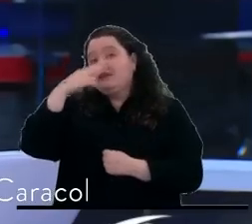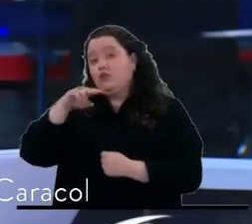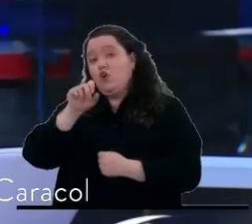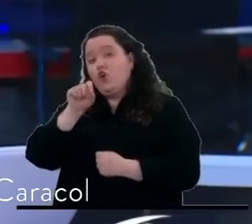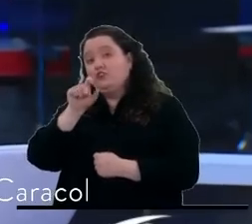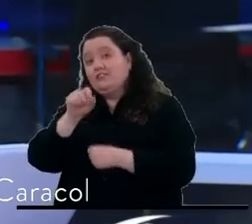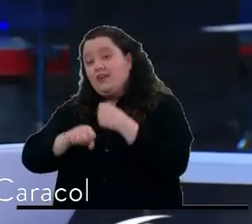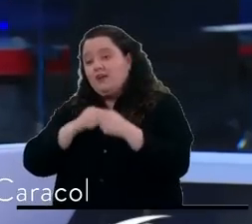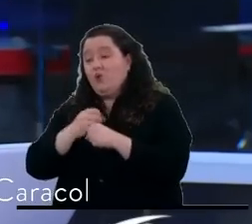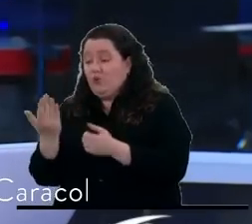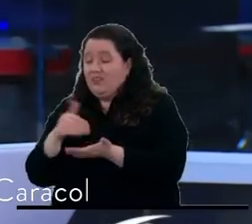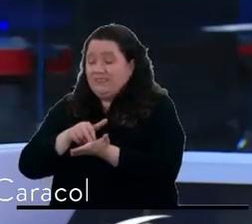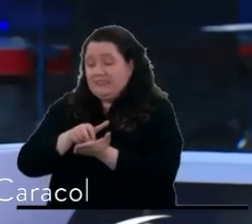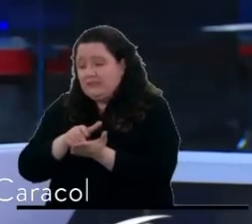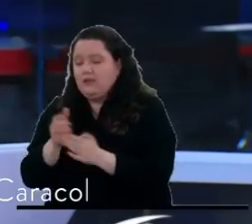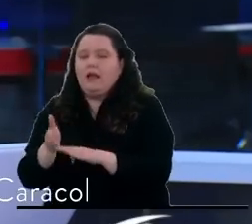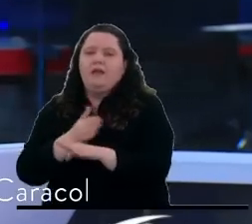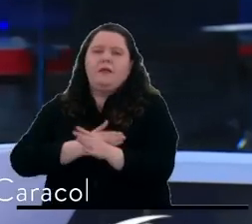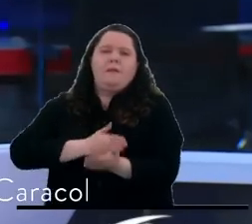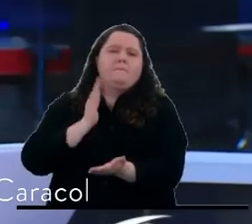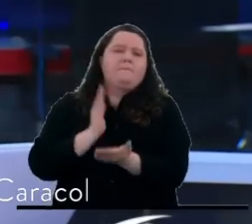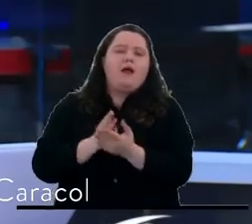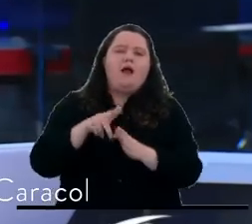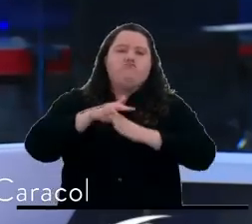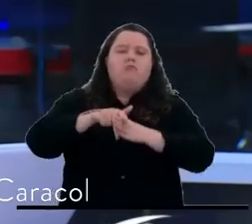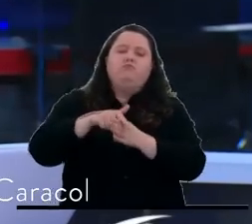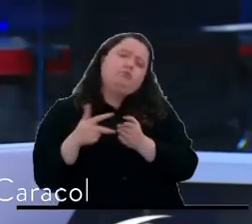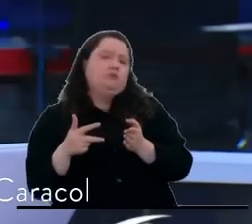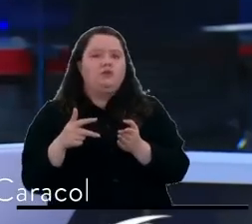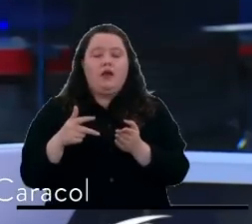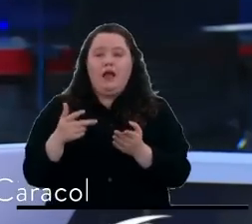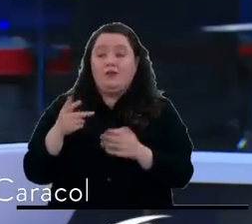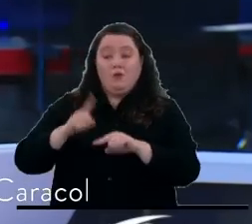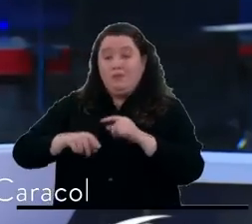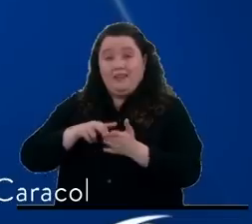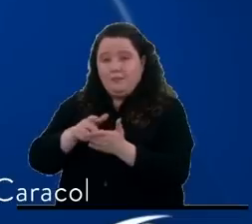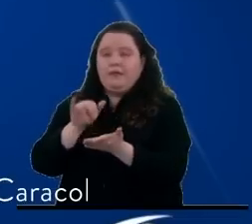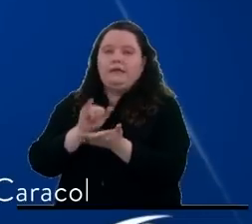años pueda volver a caminar luego de sufrir un accidente en caballo. Esta es la historia.